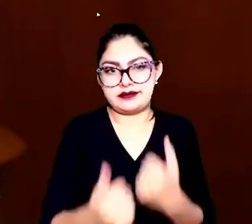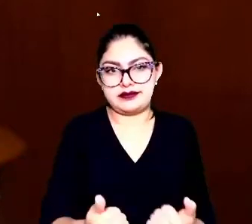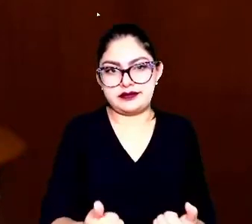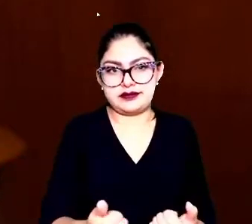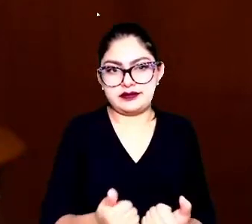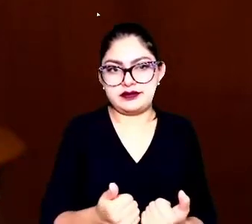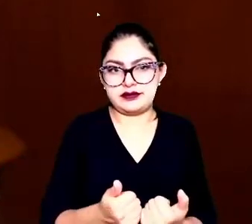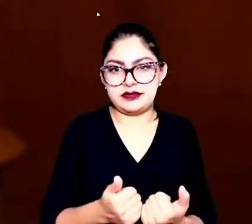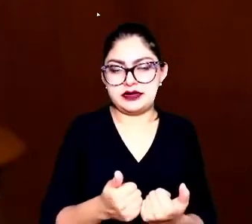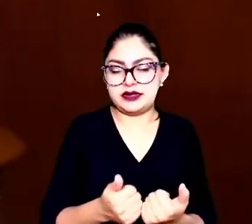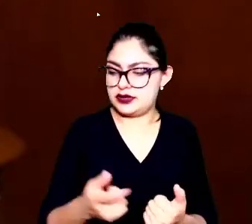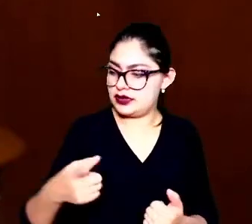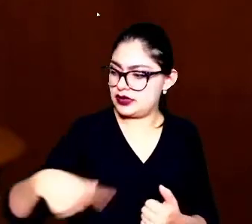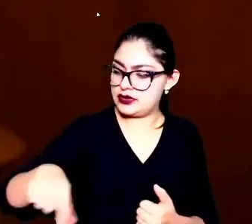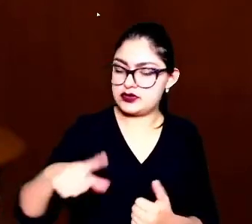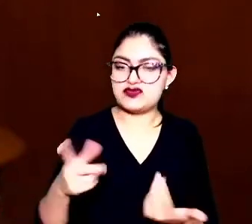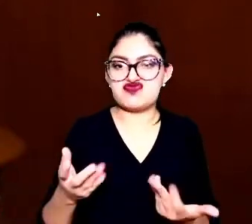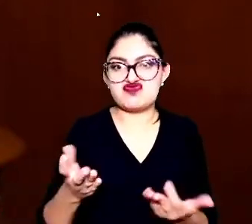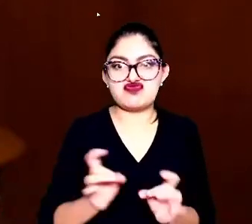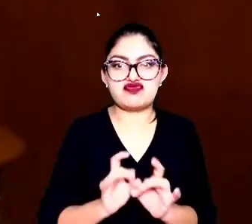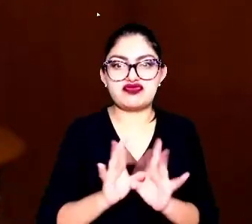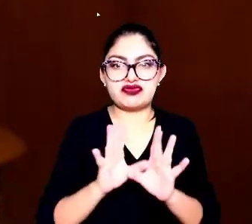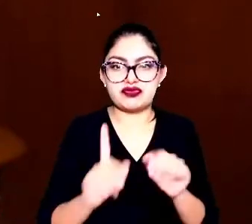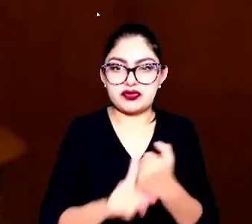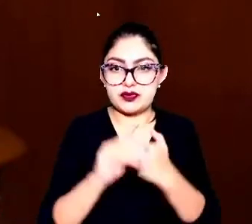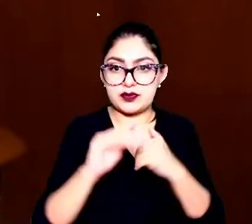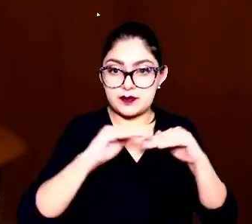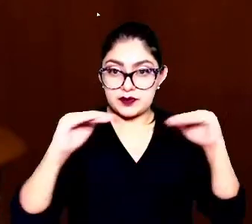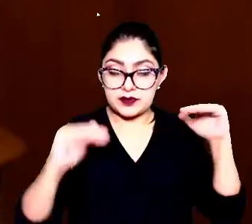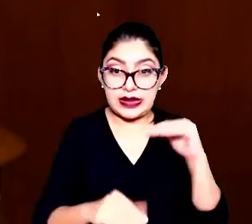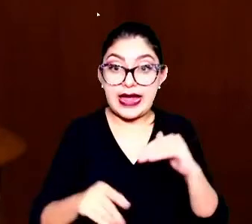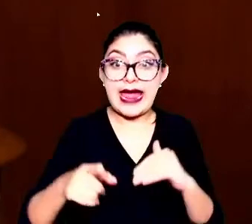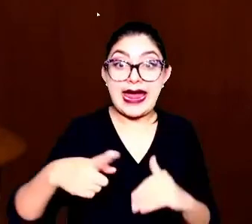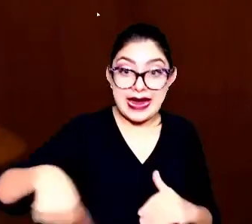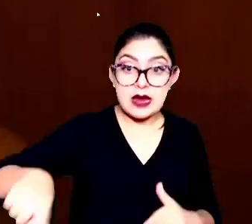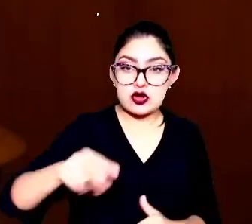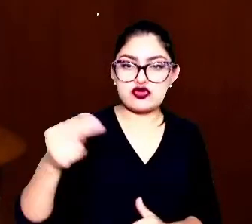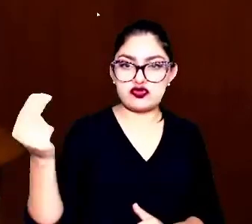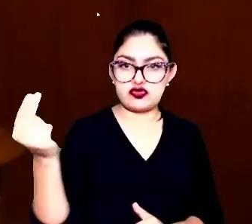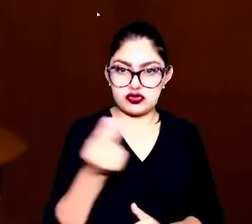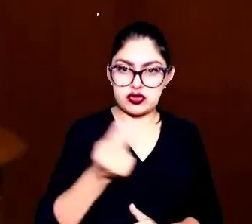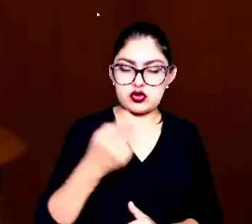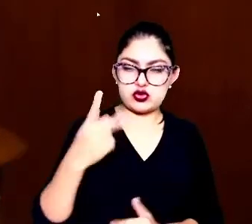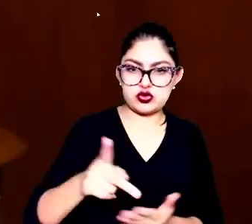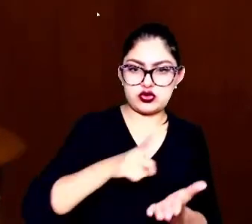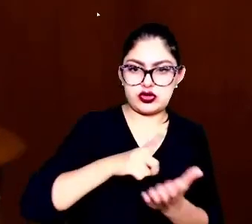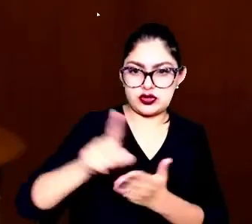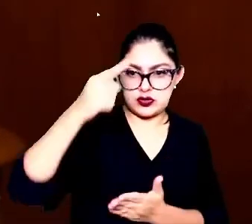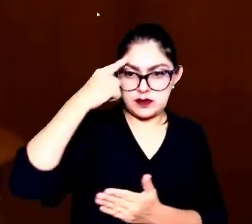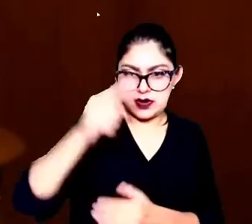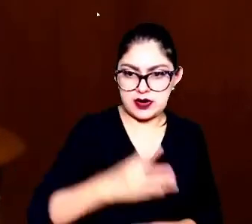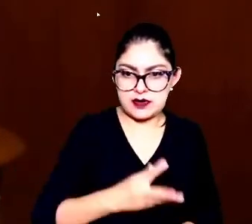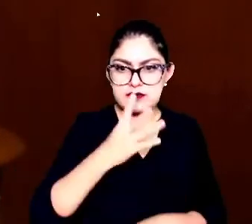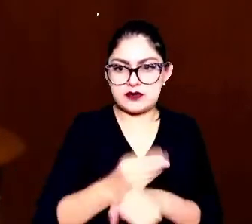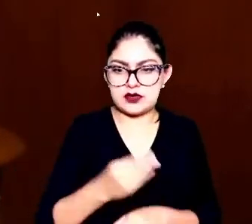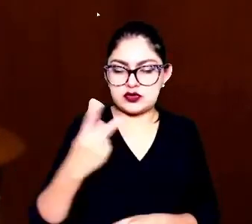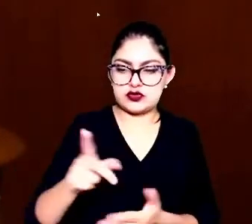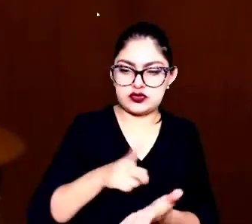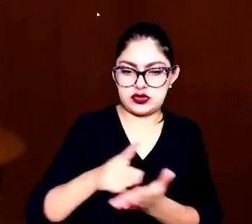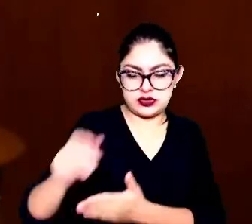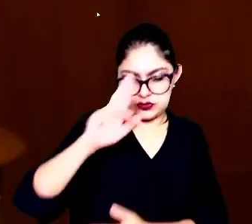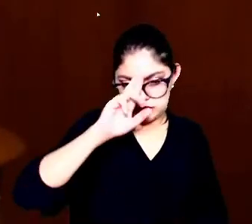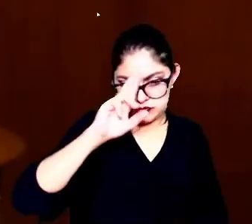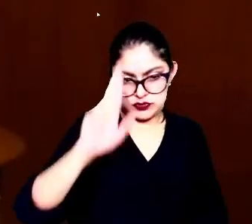derivado a que se encuentra con la necesidad de invocar el derecho para la restitución de sus derechos o en su caso